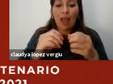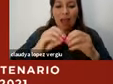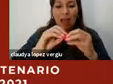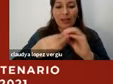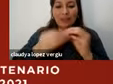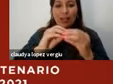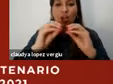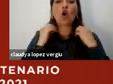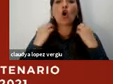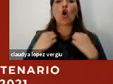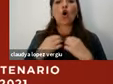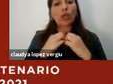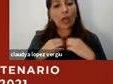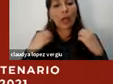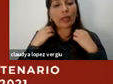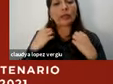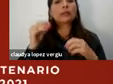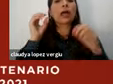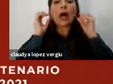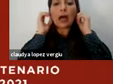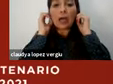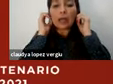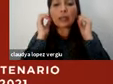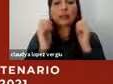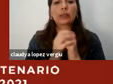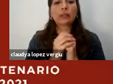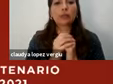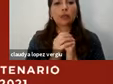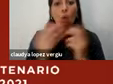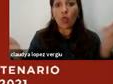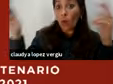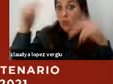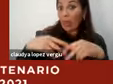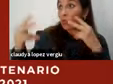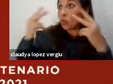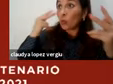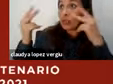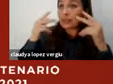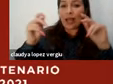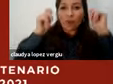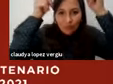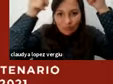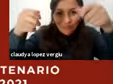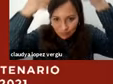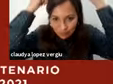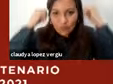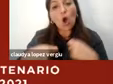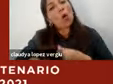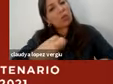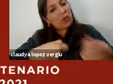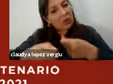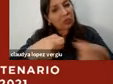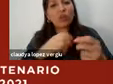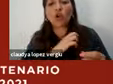los collares hechos. Cuando hay algunas visitas de los turistas, de ahí ya vendemos, ya